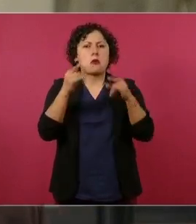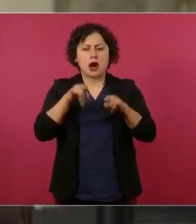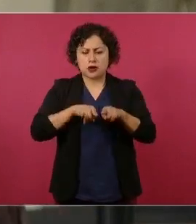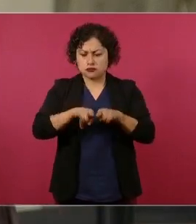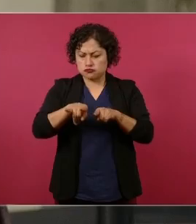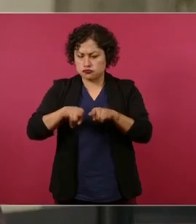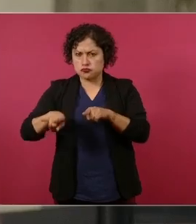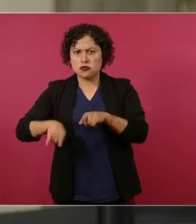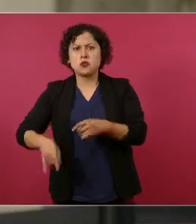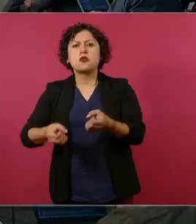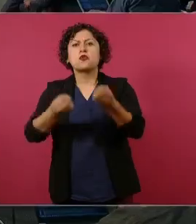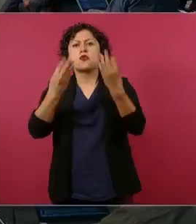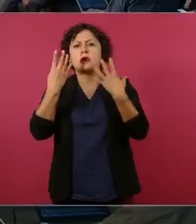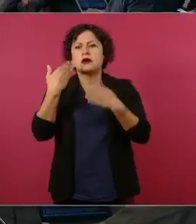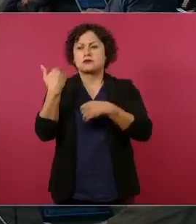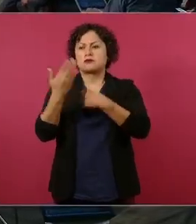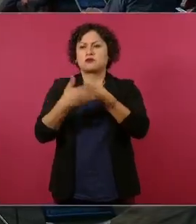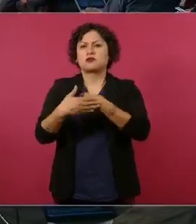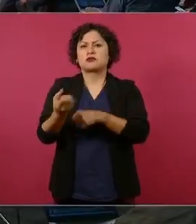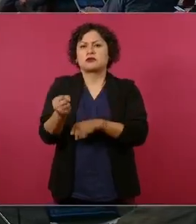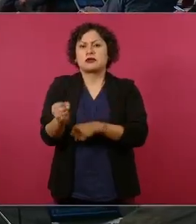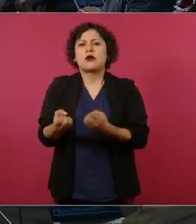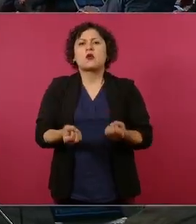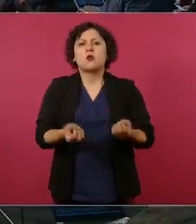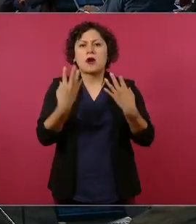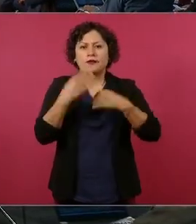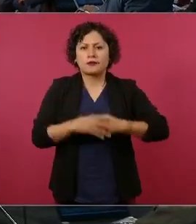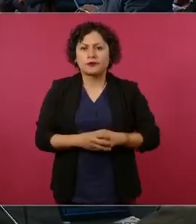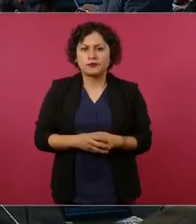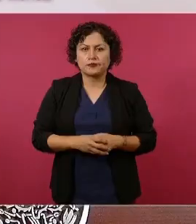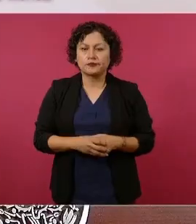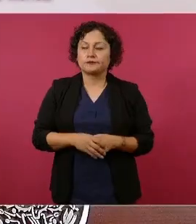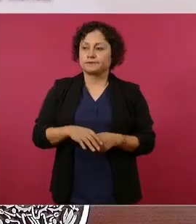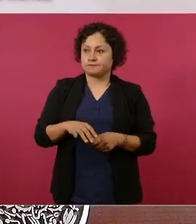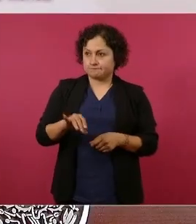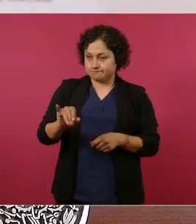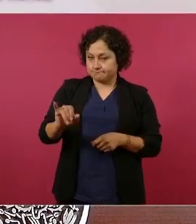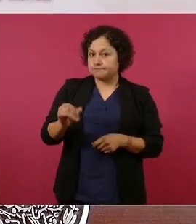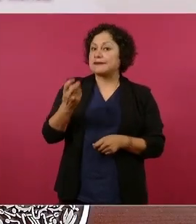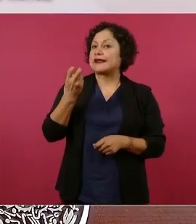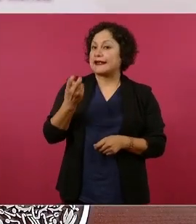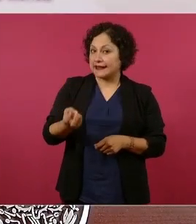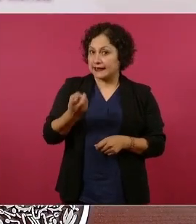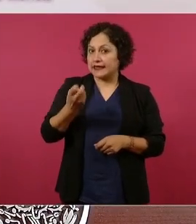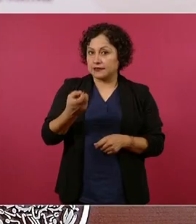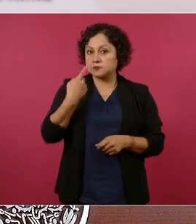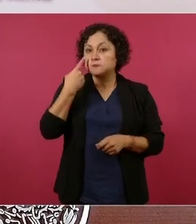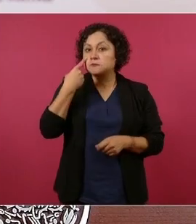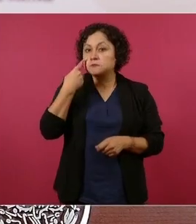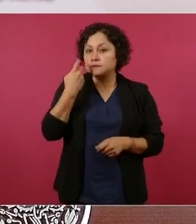para septiembre en la garita de Otay? Sí, eso se está viendo, ese es otro tema.